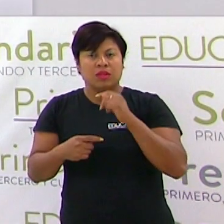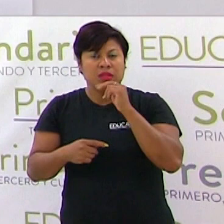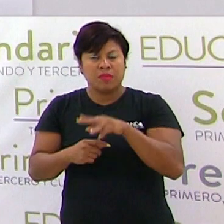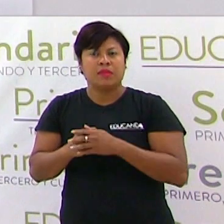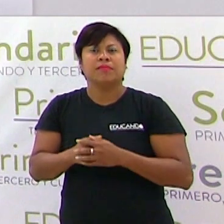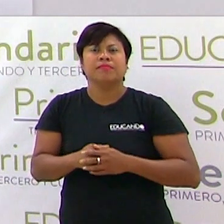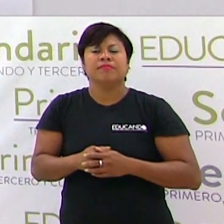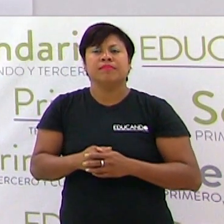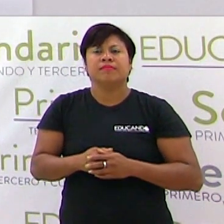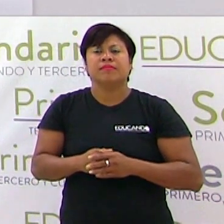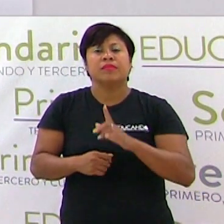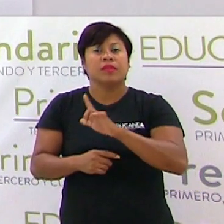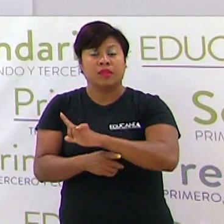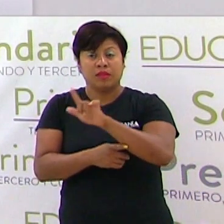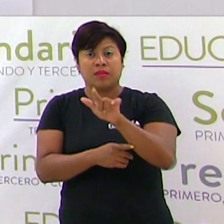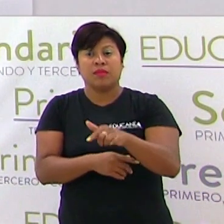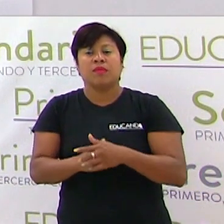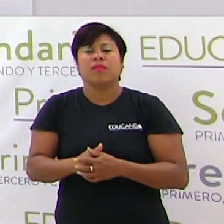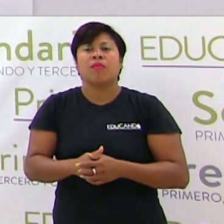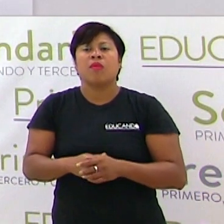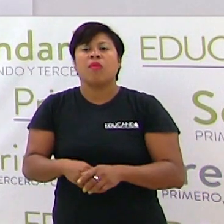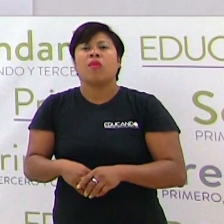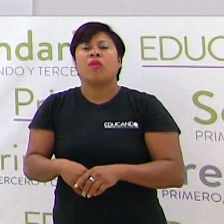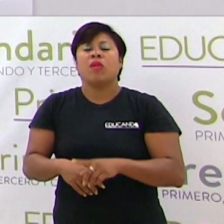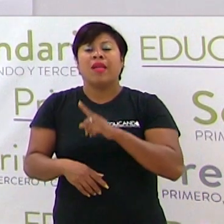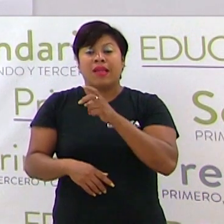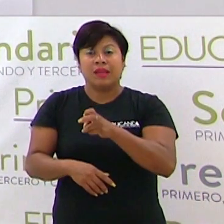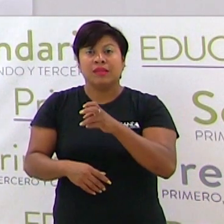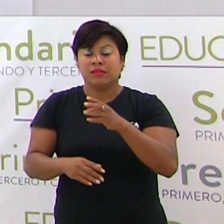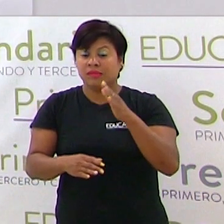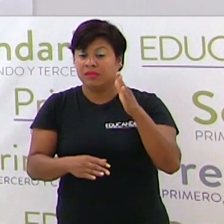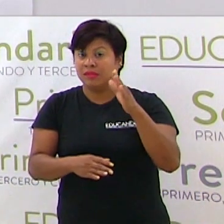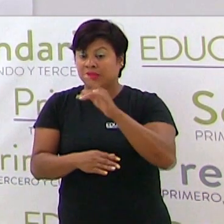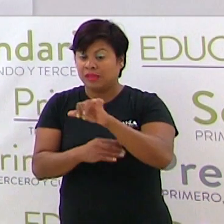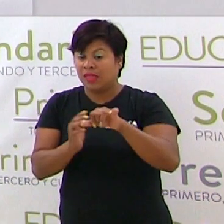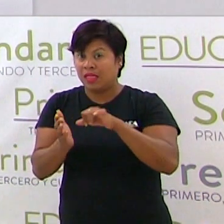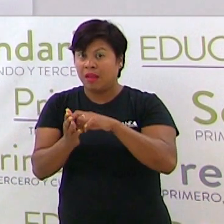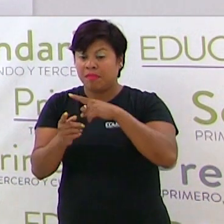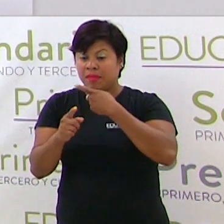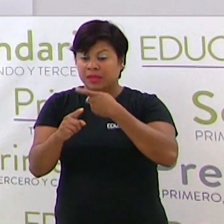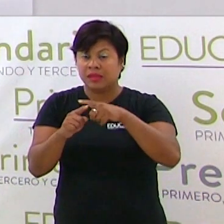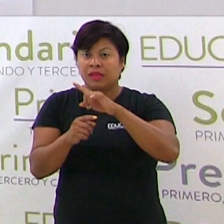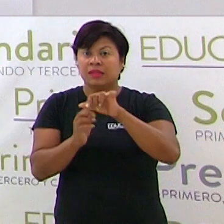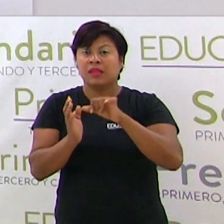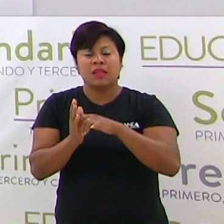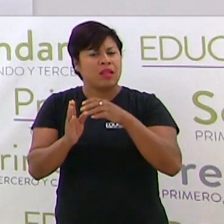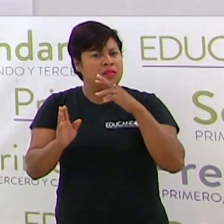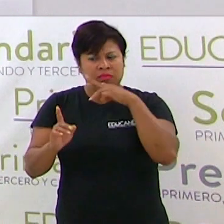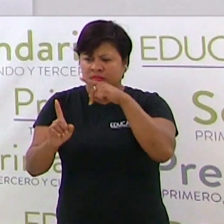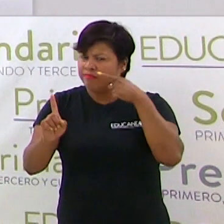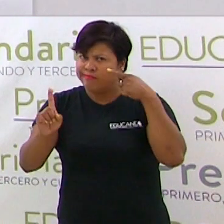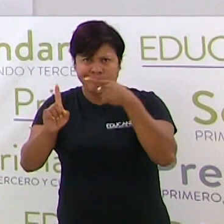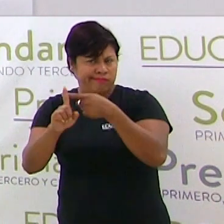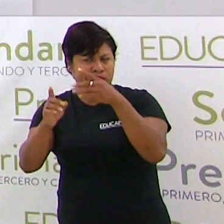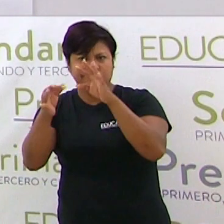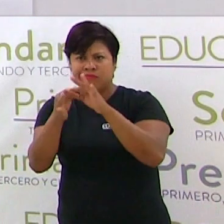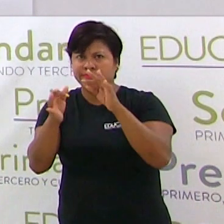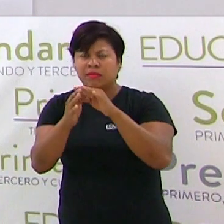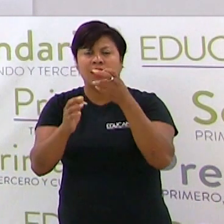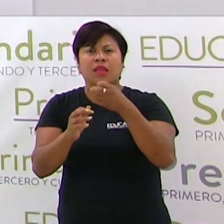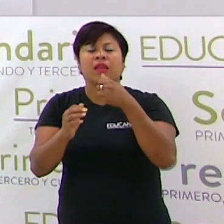del destinatario. Luego el mensaje central, ¿sí? No tenemos que ser muy directos en las